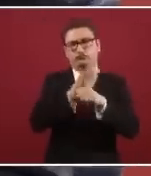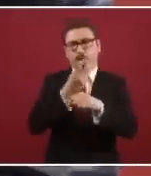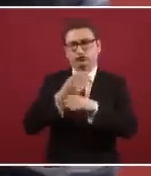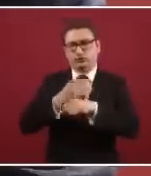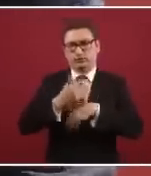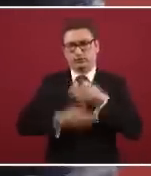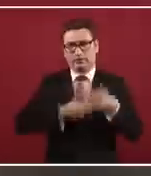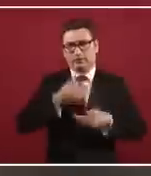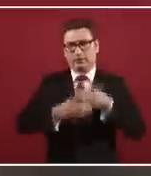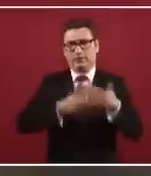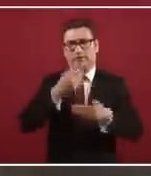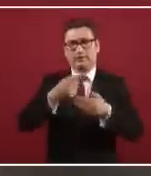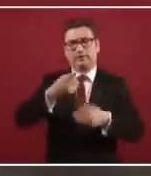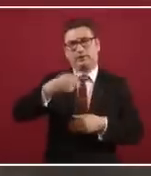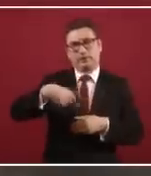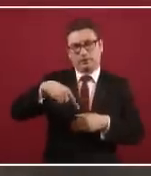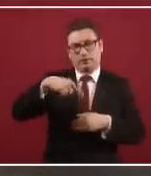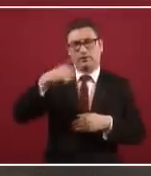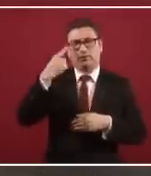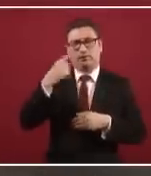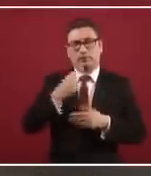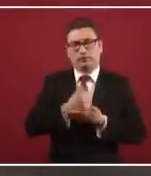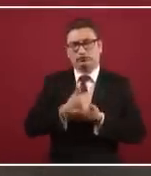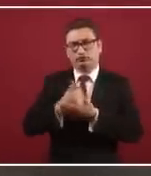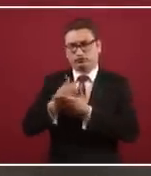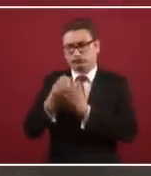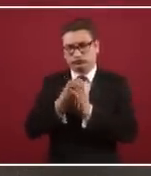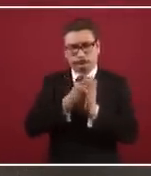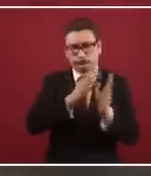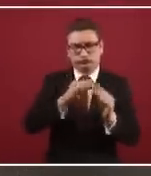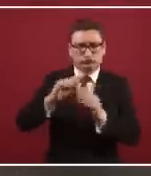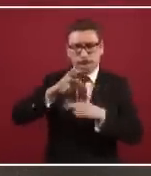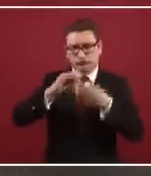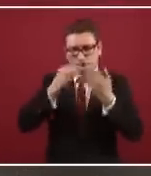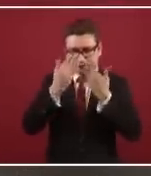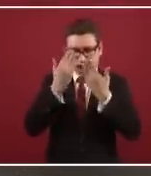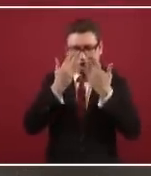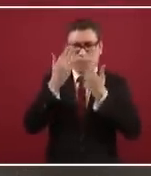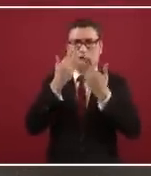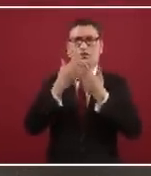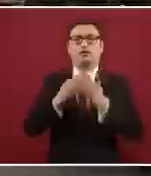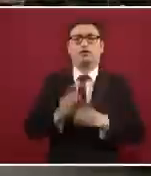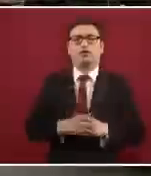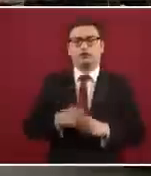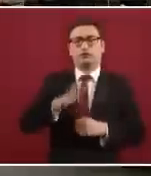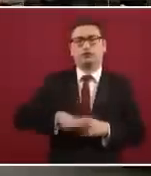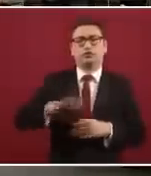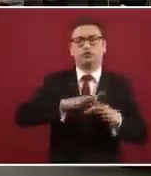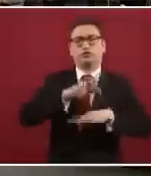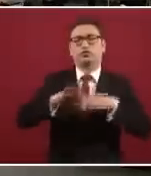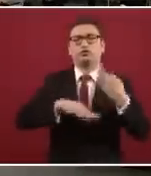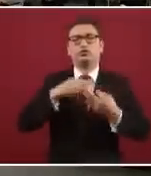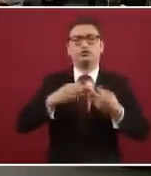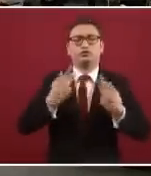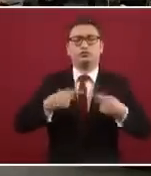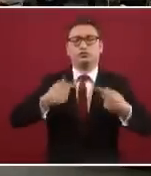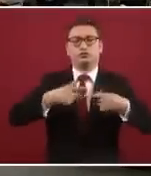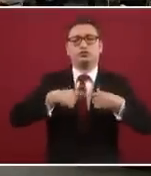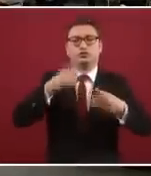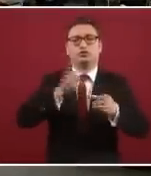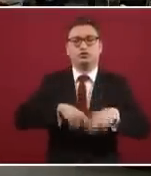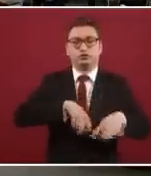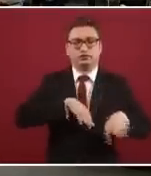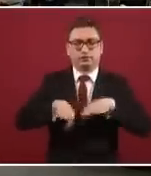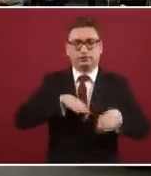de regularización en todos los trabajadores del sector salud. Ese